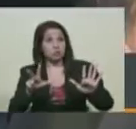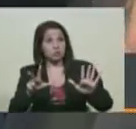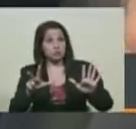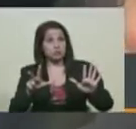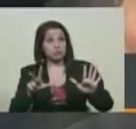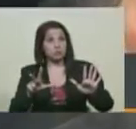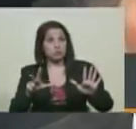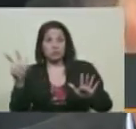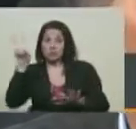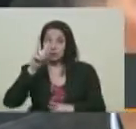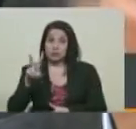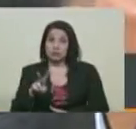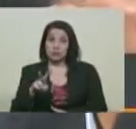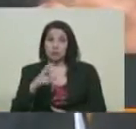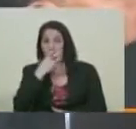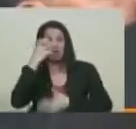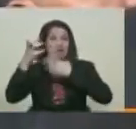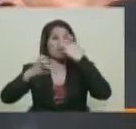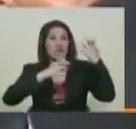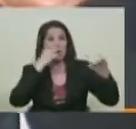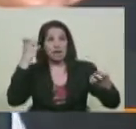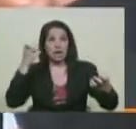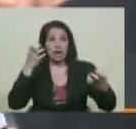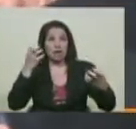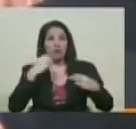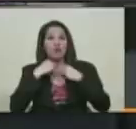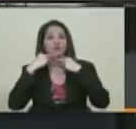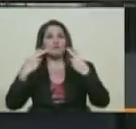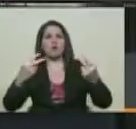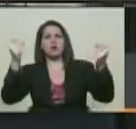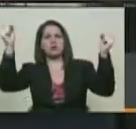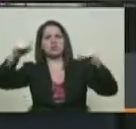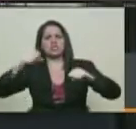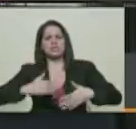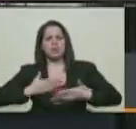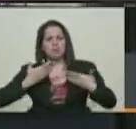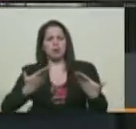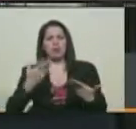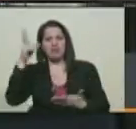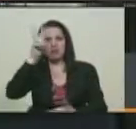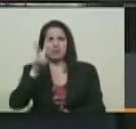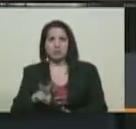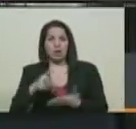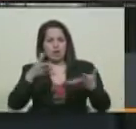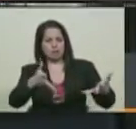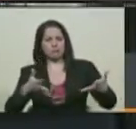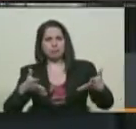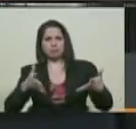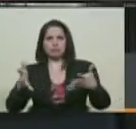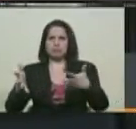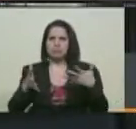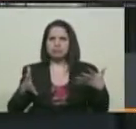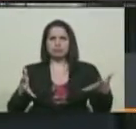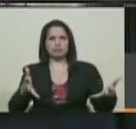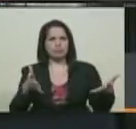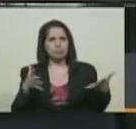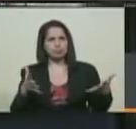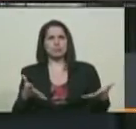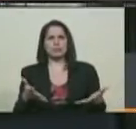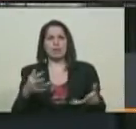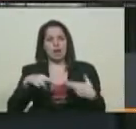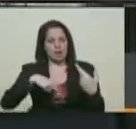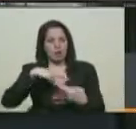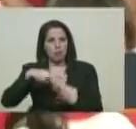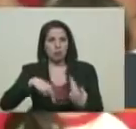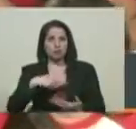2018 Venezuela va a gritar en una sola voz, ¡sí se puede Venezuela! ¡Victoria, victoria, victoria de la